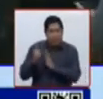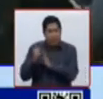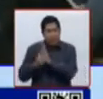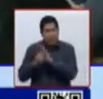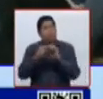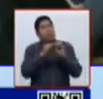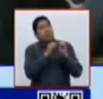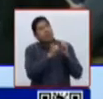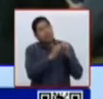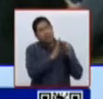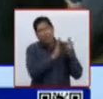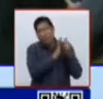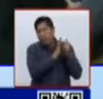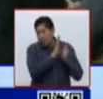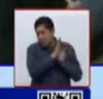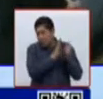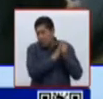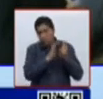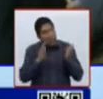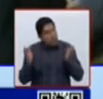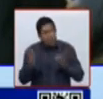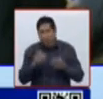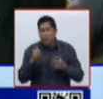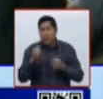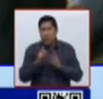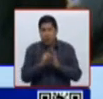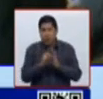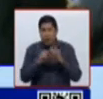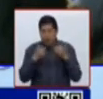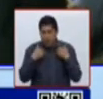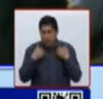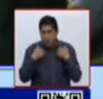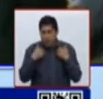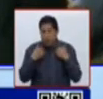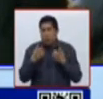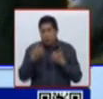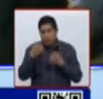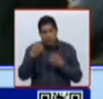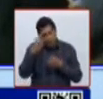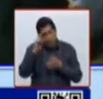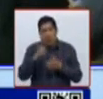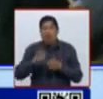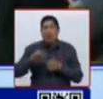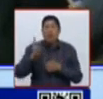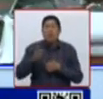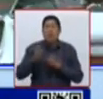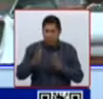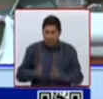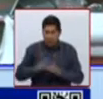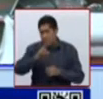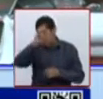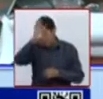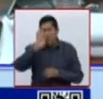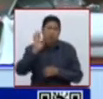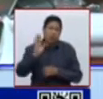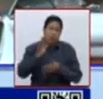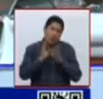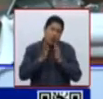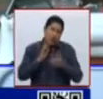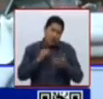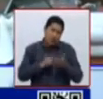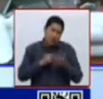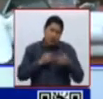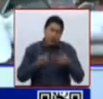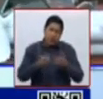defensa de Andrónico Rodríguez ha cedido los 10 minutos que tiene para que la fiscalía pueda hacer uso de este tiempo y de esta manera